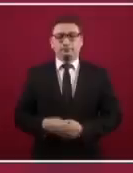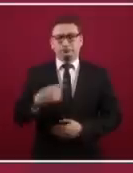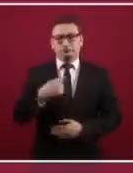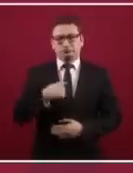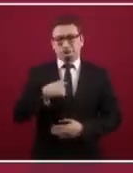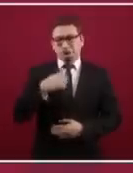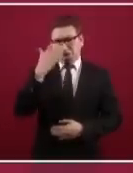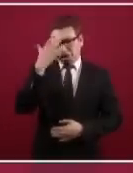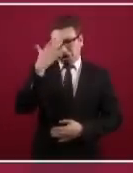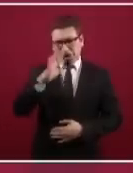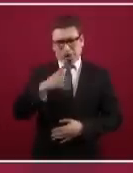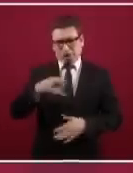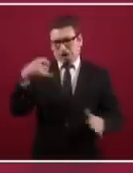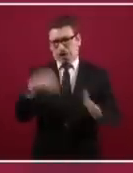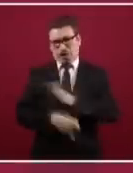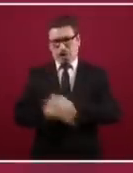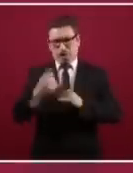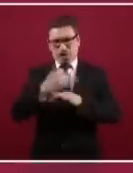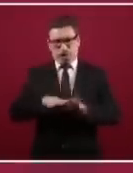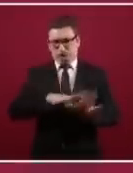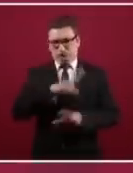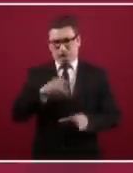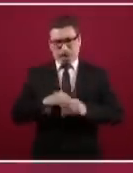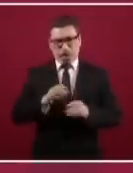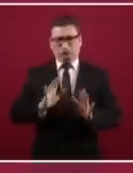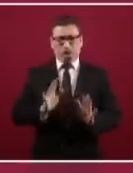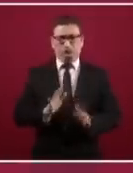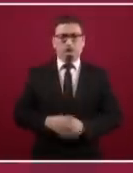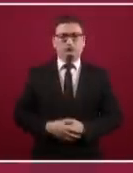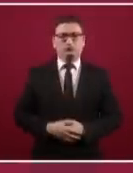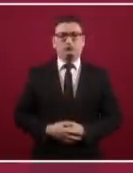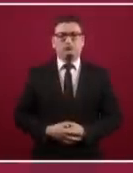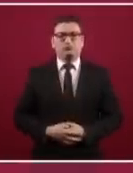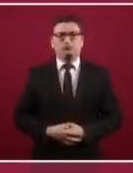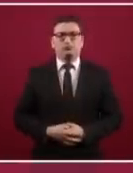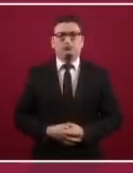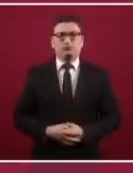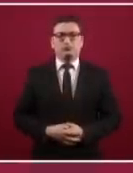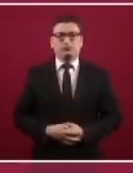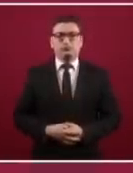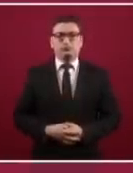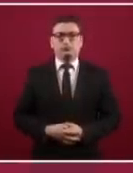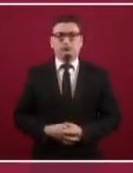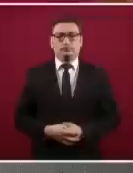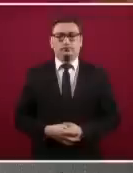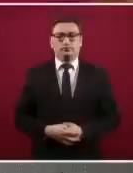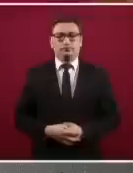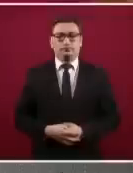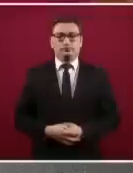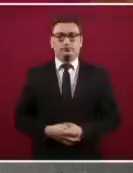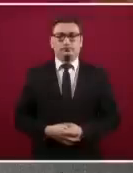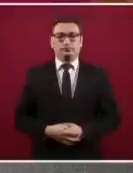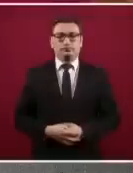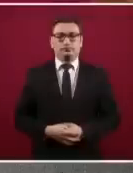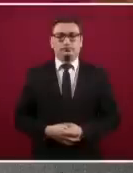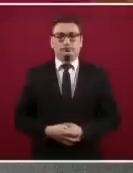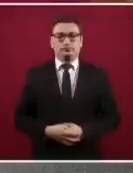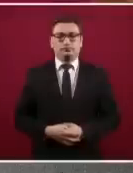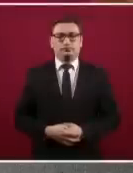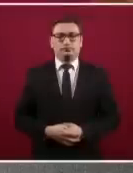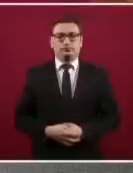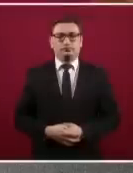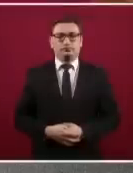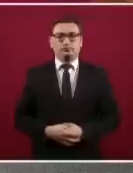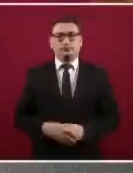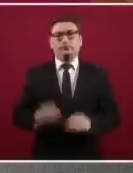conozco a detalle cómo está. Desde luego, sí se tiene, ¿no?,